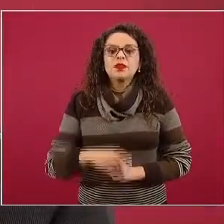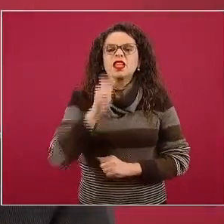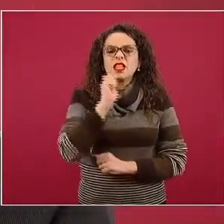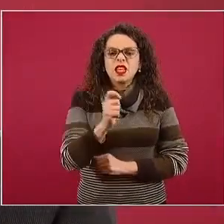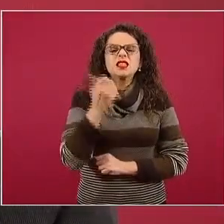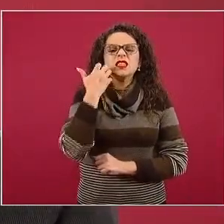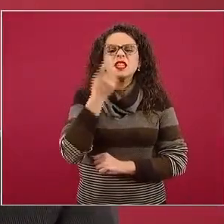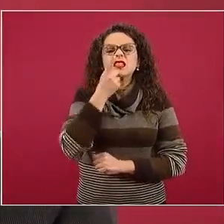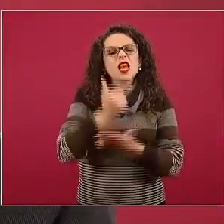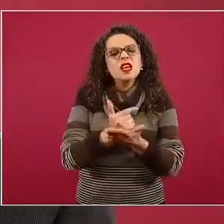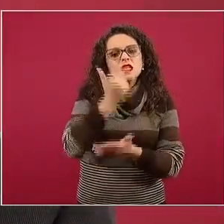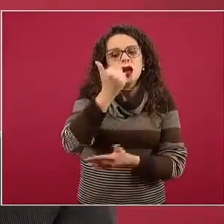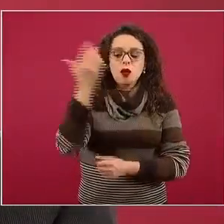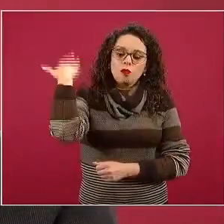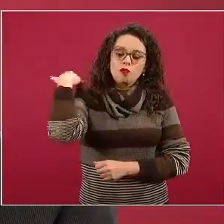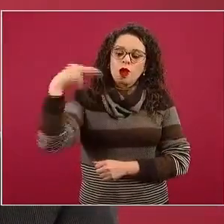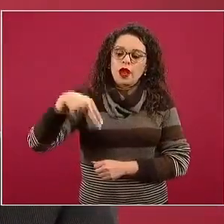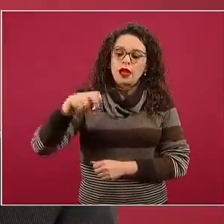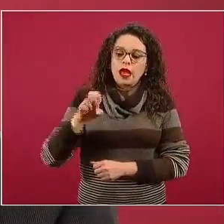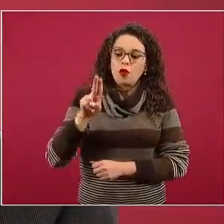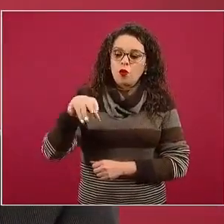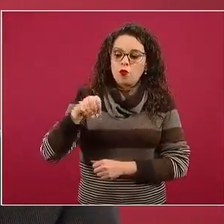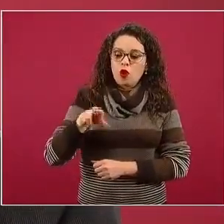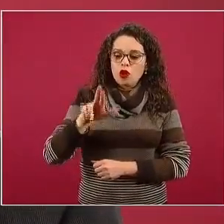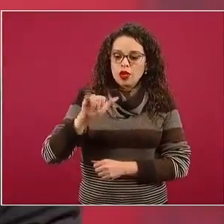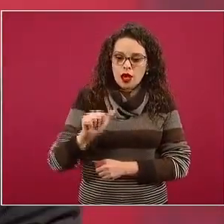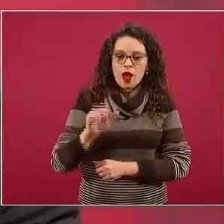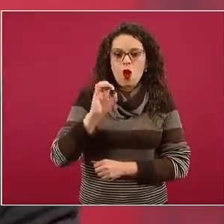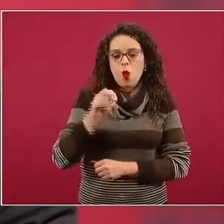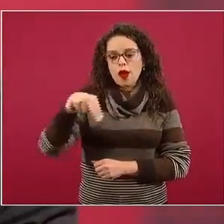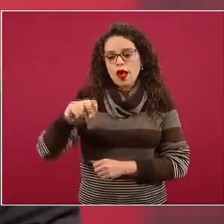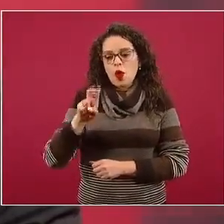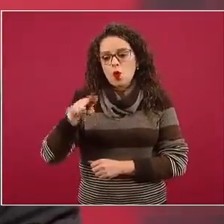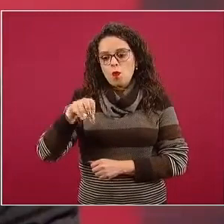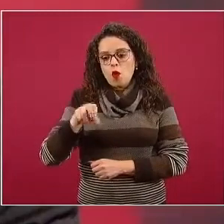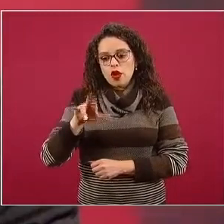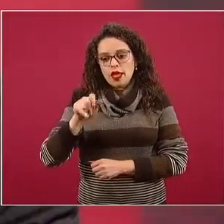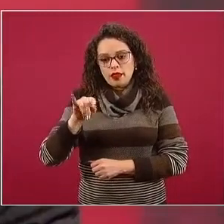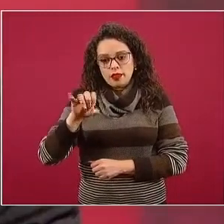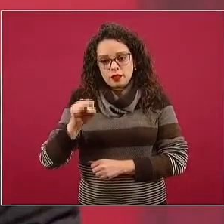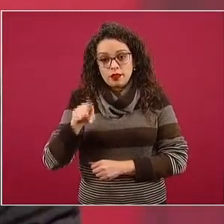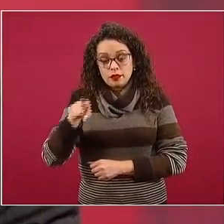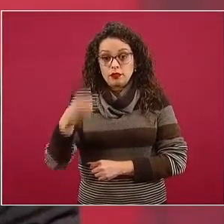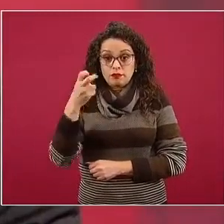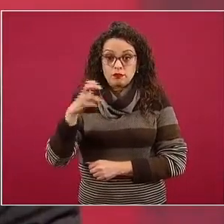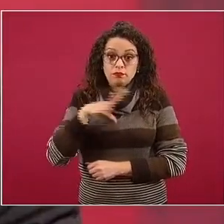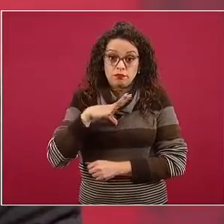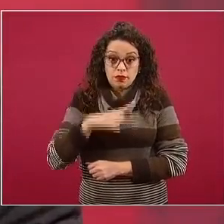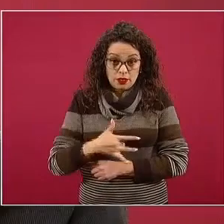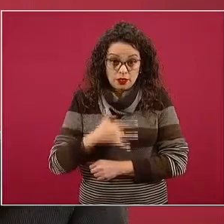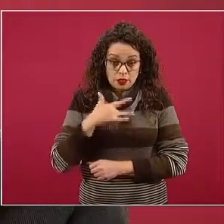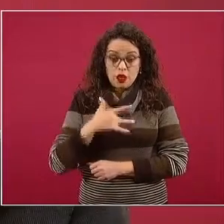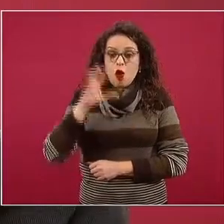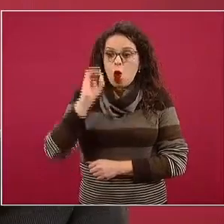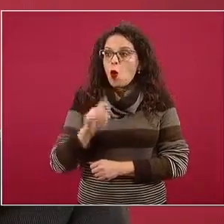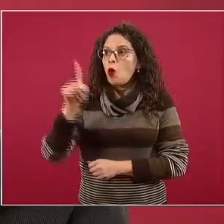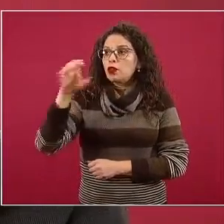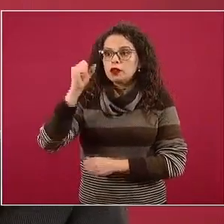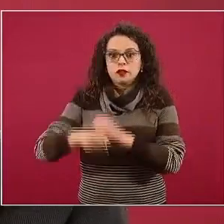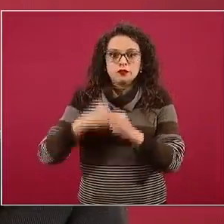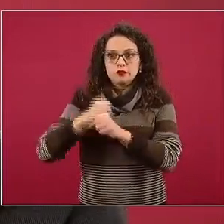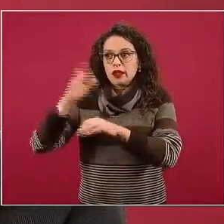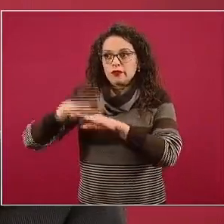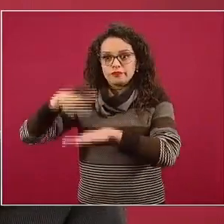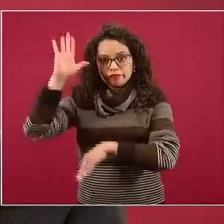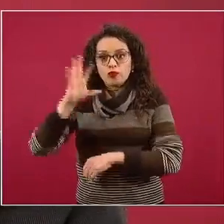neumonía, neumonitis. Entonces, si usted tiene estas condiciones, edad de 60 o más años, o bien tiene alguna de